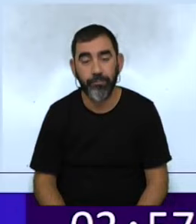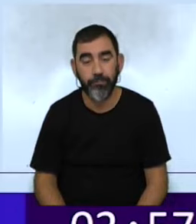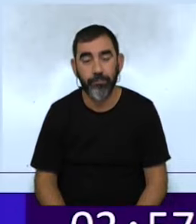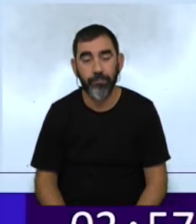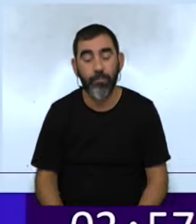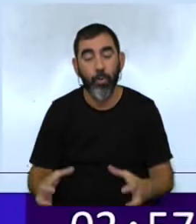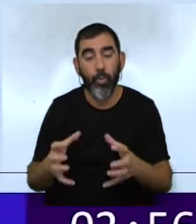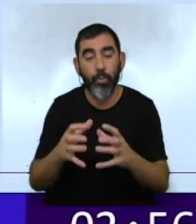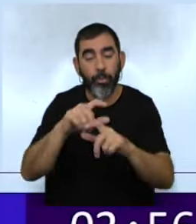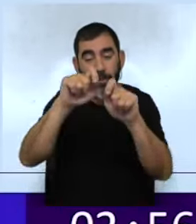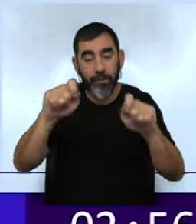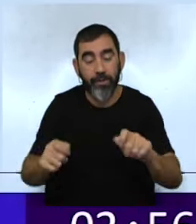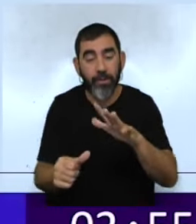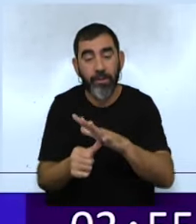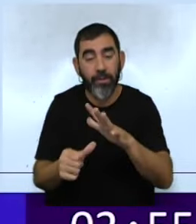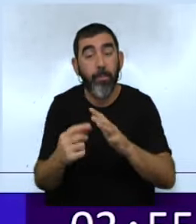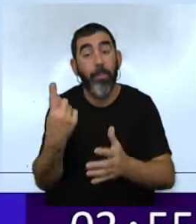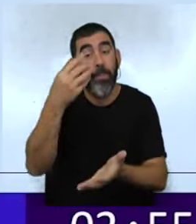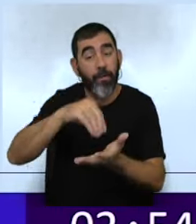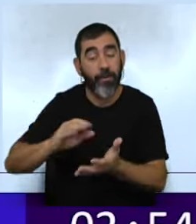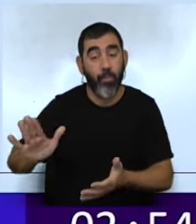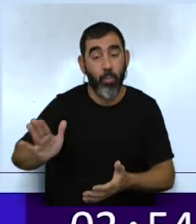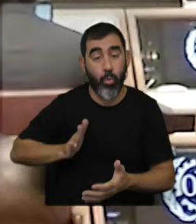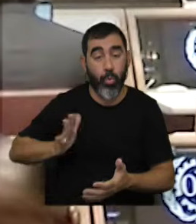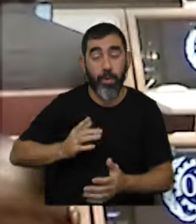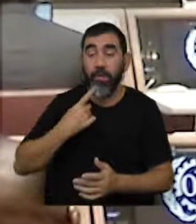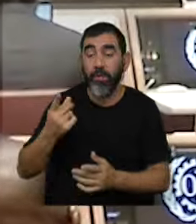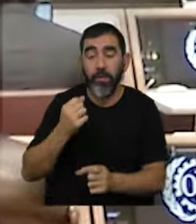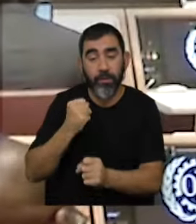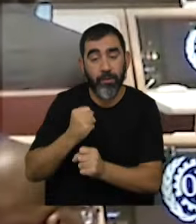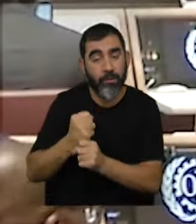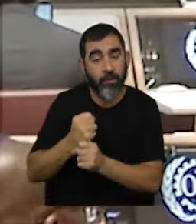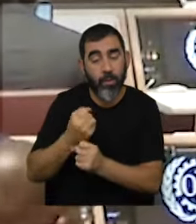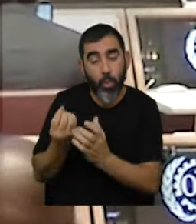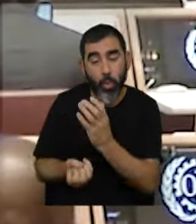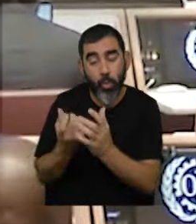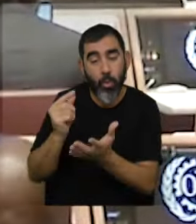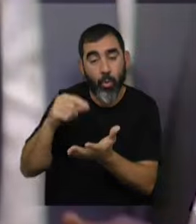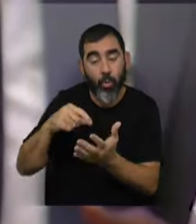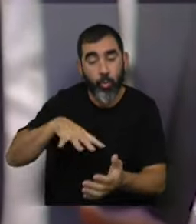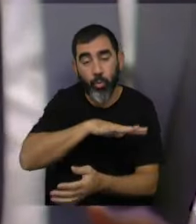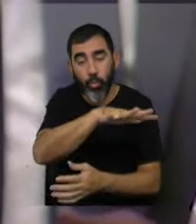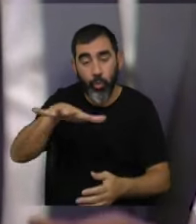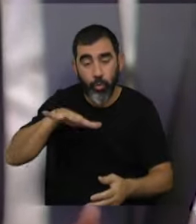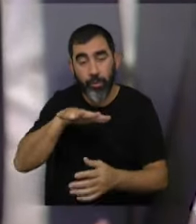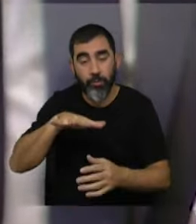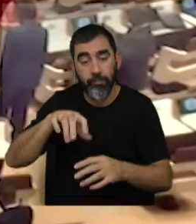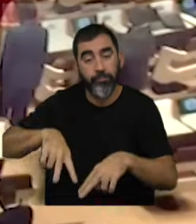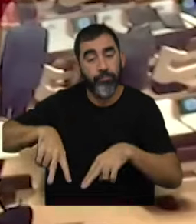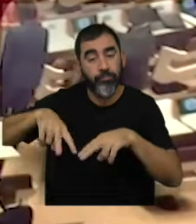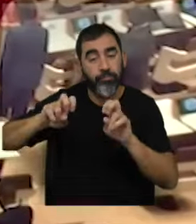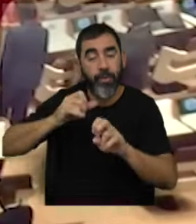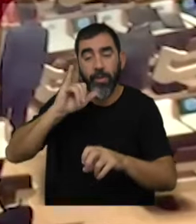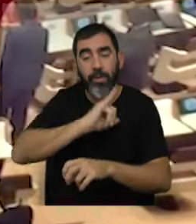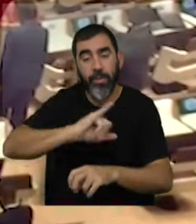delegación del pnt estuvo encabezada por primera vez por una mujer quien destacó que se trabaja en generar un nuevo contrato social y analizó las repercusiones de las